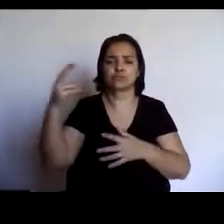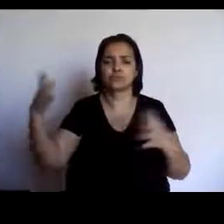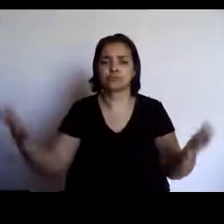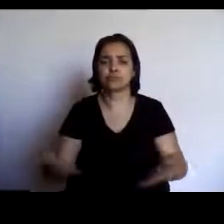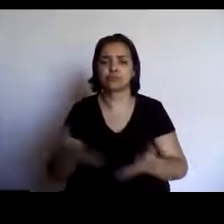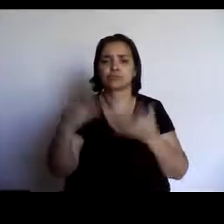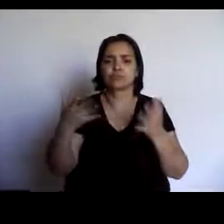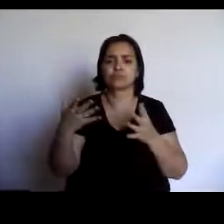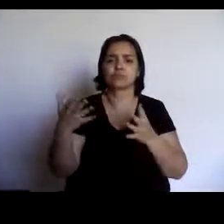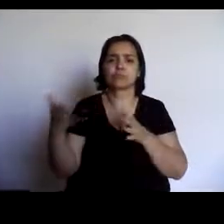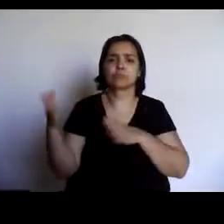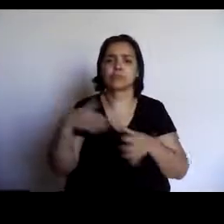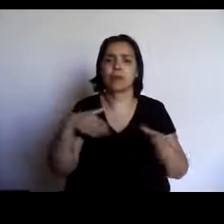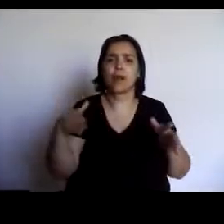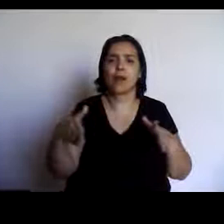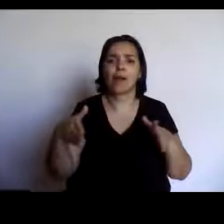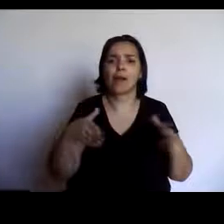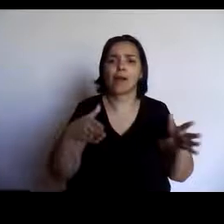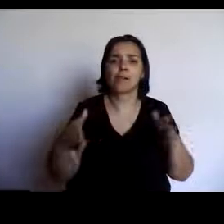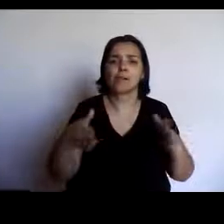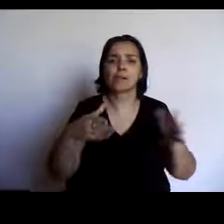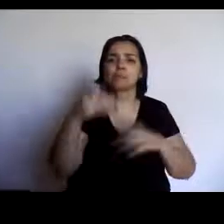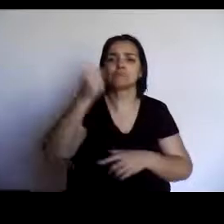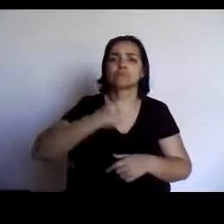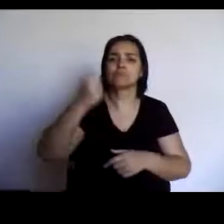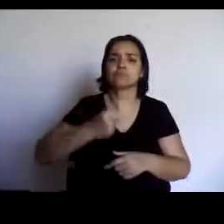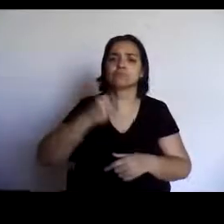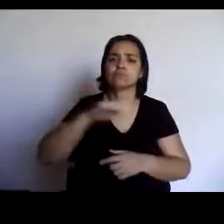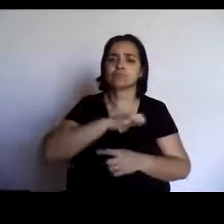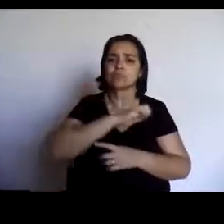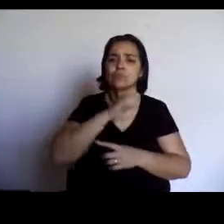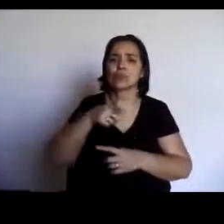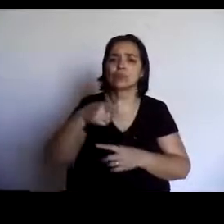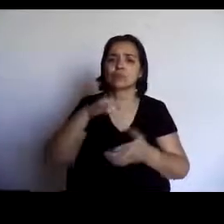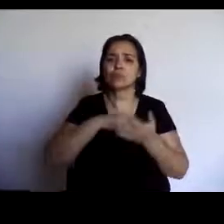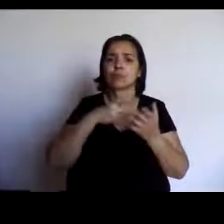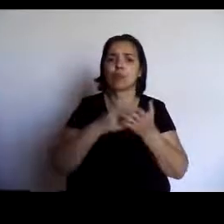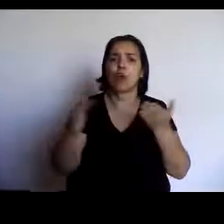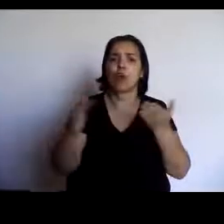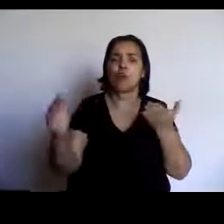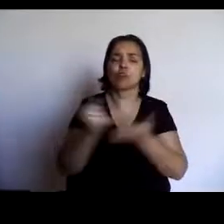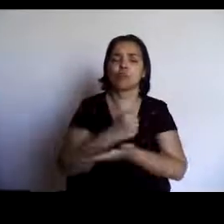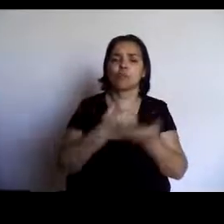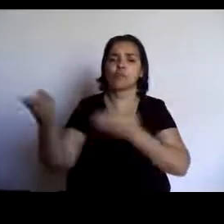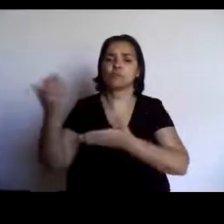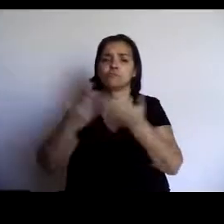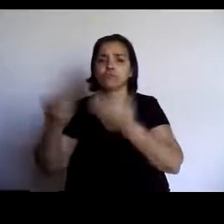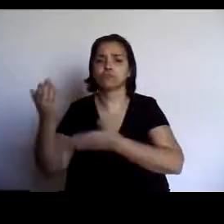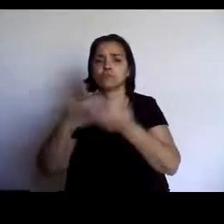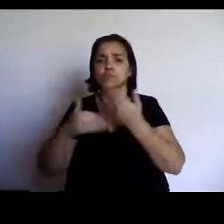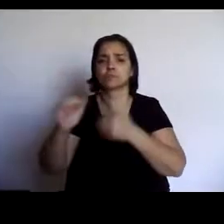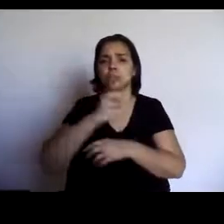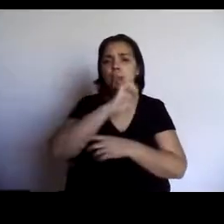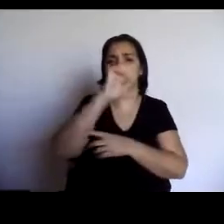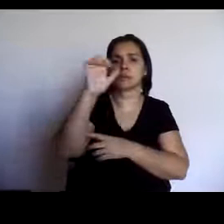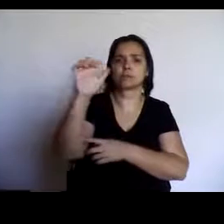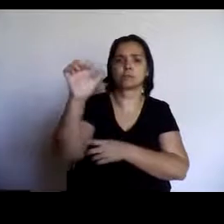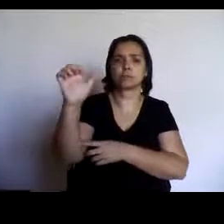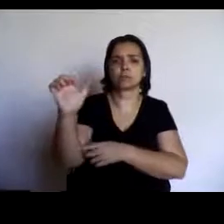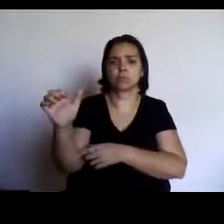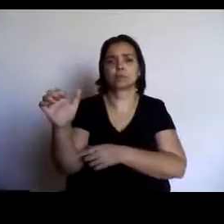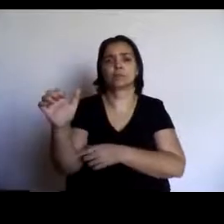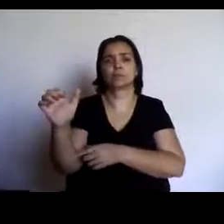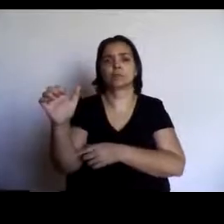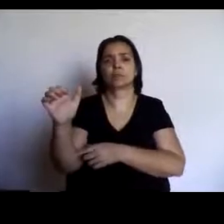Oeste Peninsular. Este es un proyecto que abarca todas las áreas de cooperación, no solamente Extremadura, Centro, Alentejo, sino desde el norte